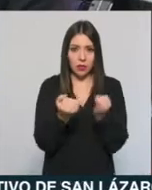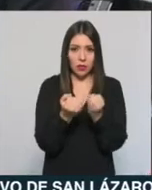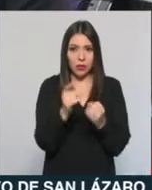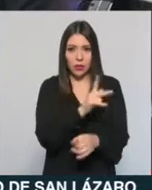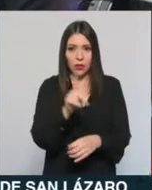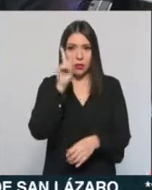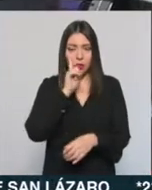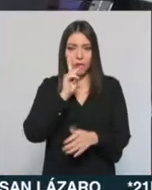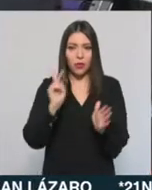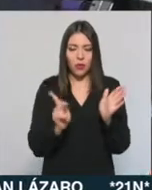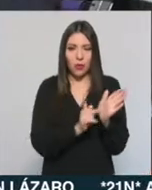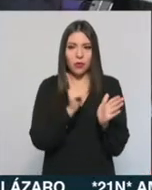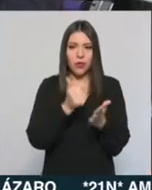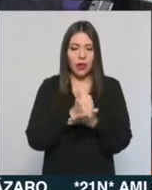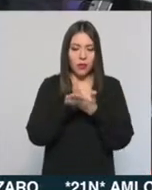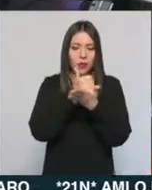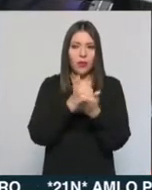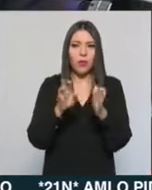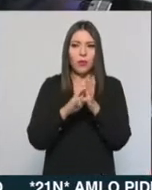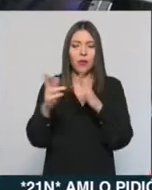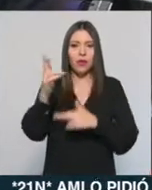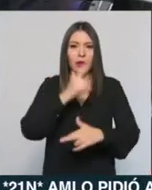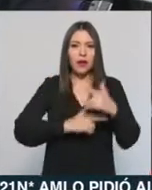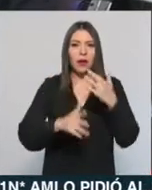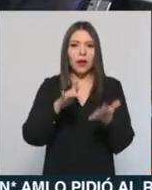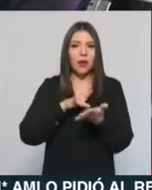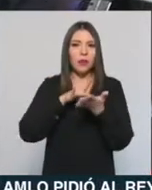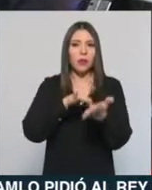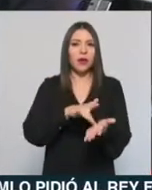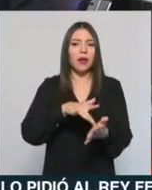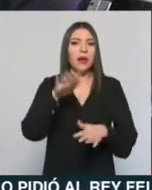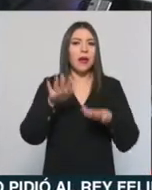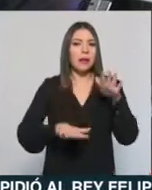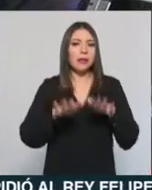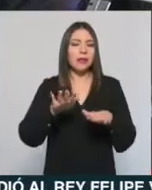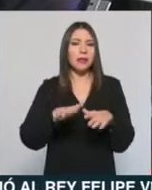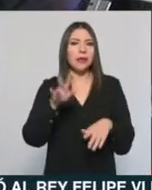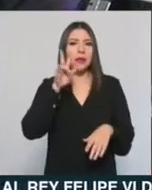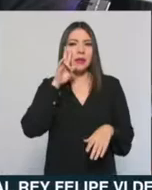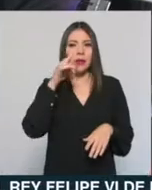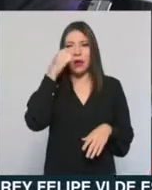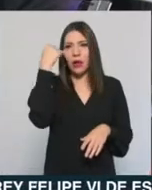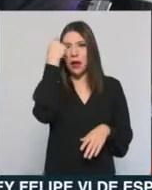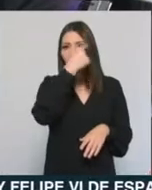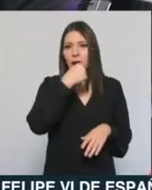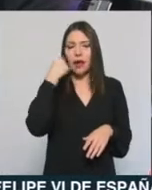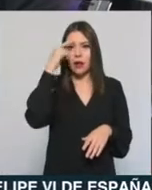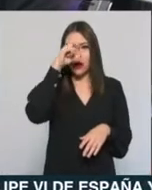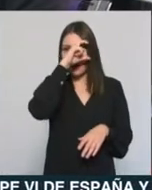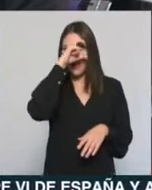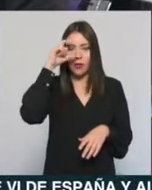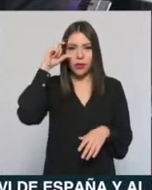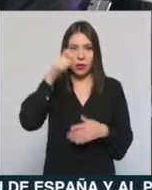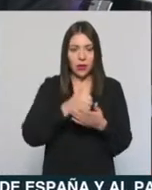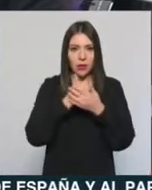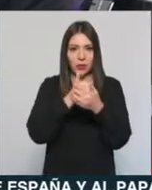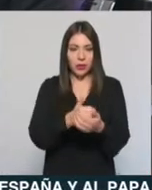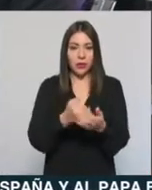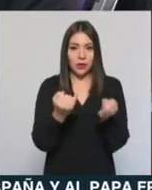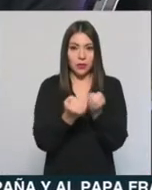mujeres a devolverles, por ejemplo, pues esta parte, que bien dicen por ahí, ¿no? Que es como lo más importante, el marco, ¿no?, de la cara,